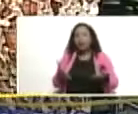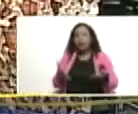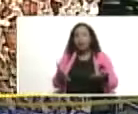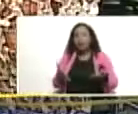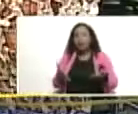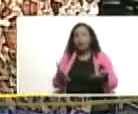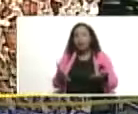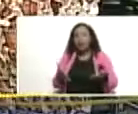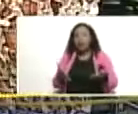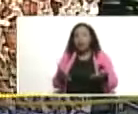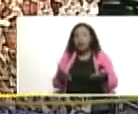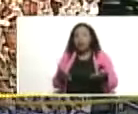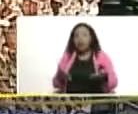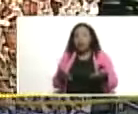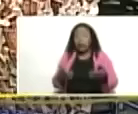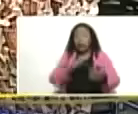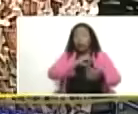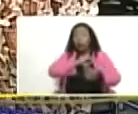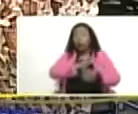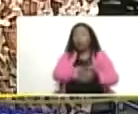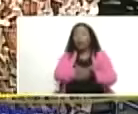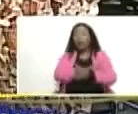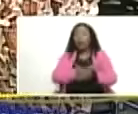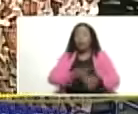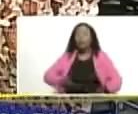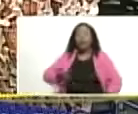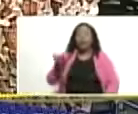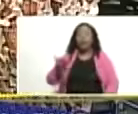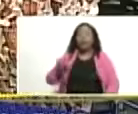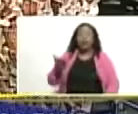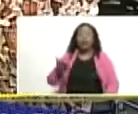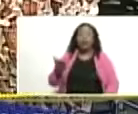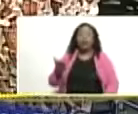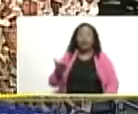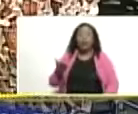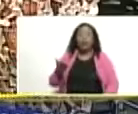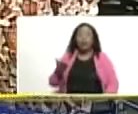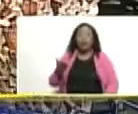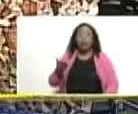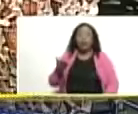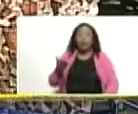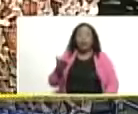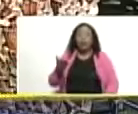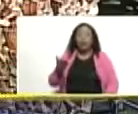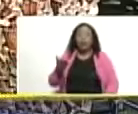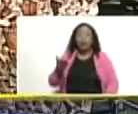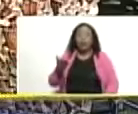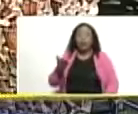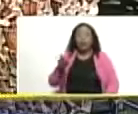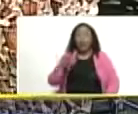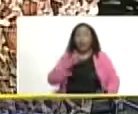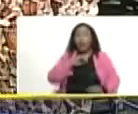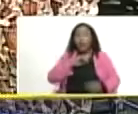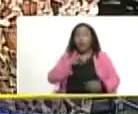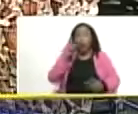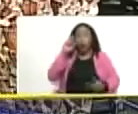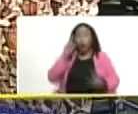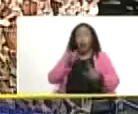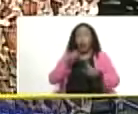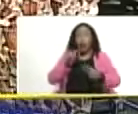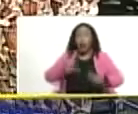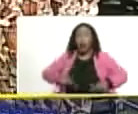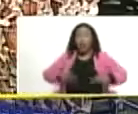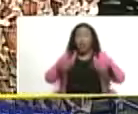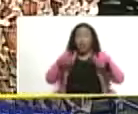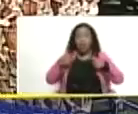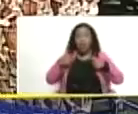del reto vital, del reto de vida. la vida de la patria, la vida